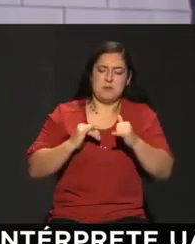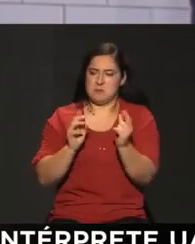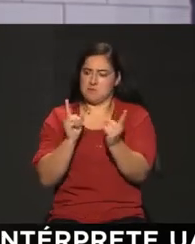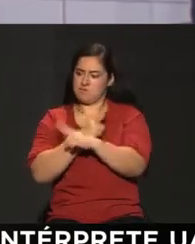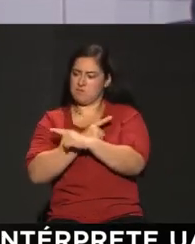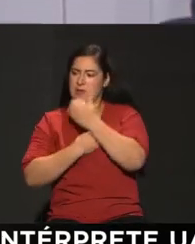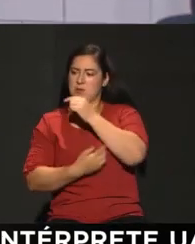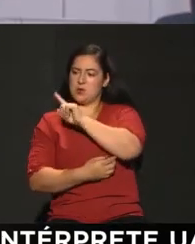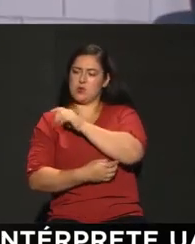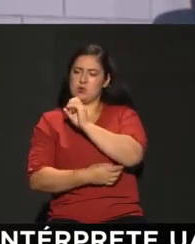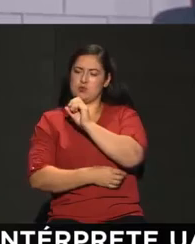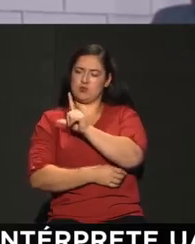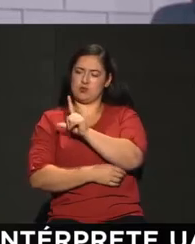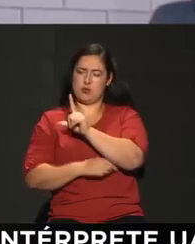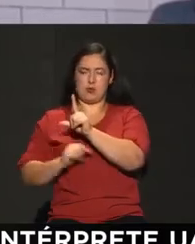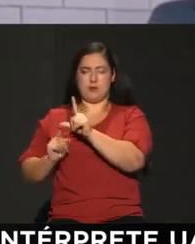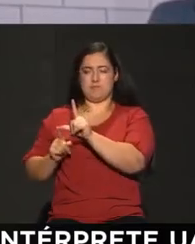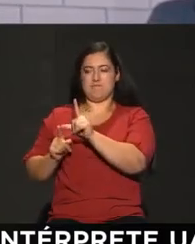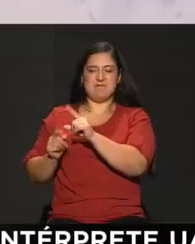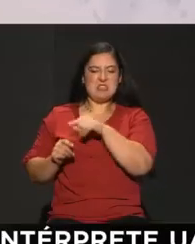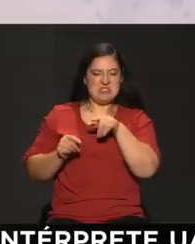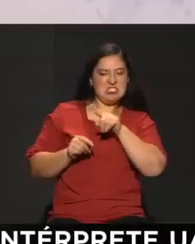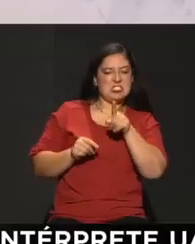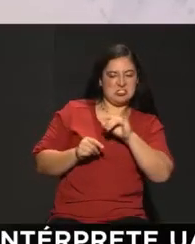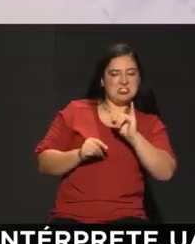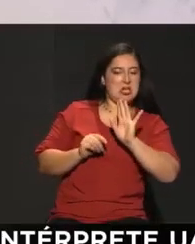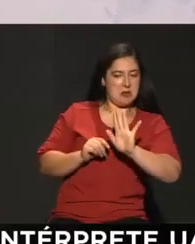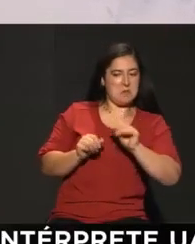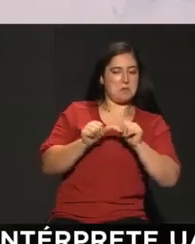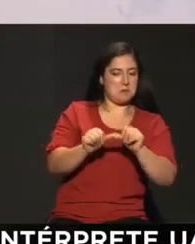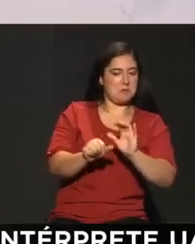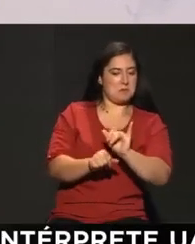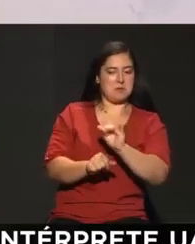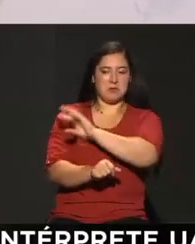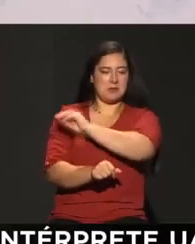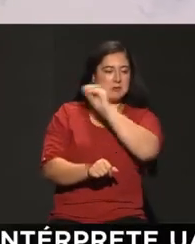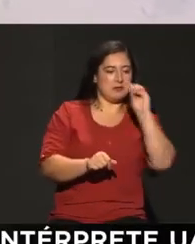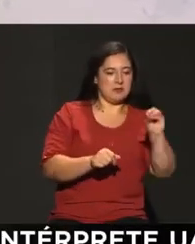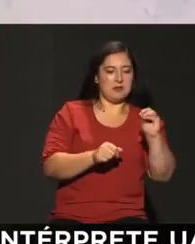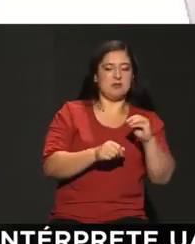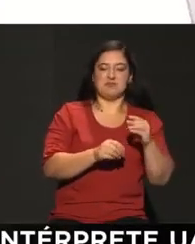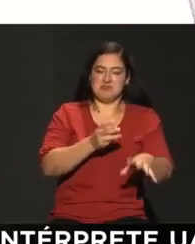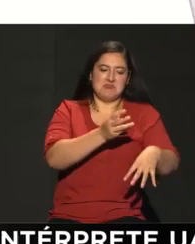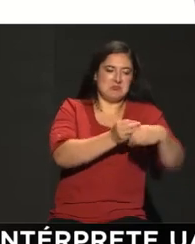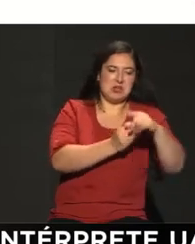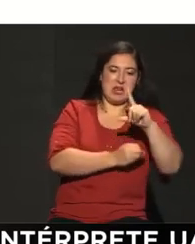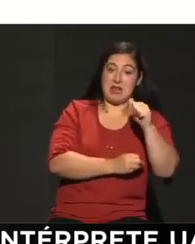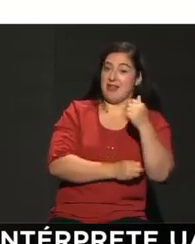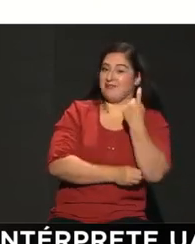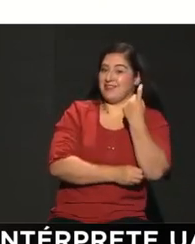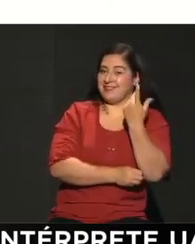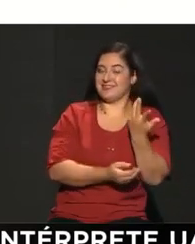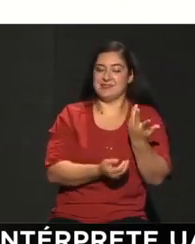sol. Cambiamos, dejemos este sí por acá, que lo podemos poner acá, metámosle un la que la lo ha